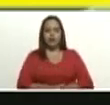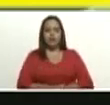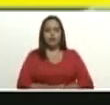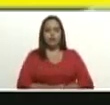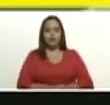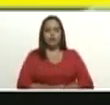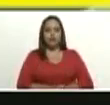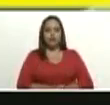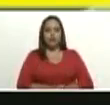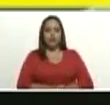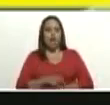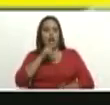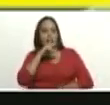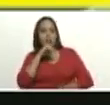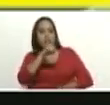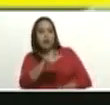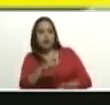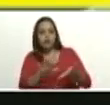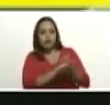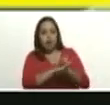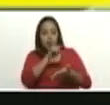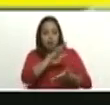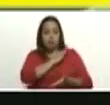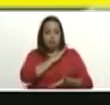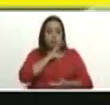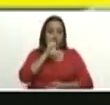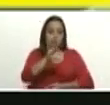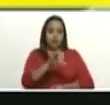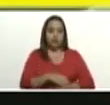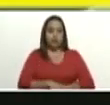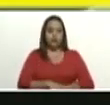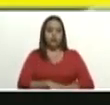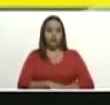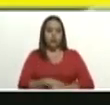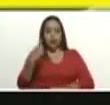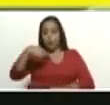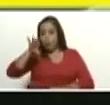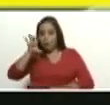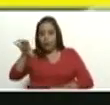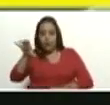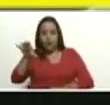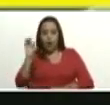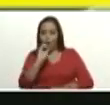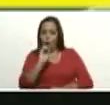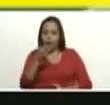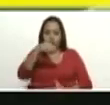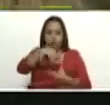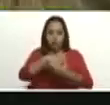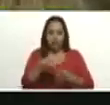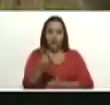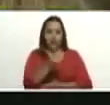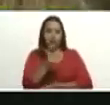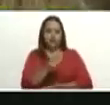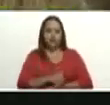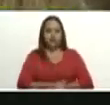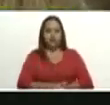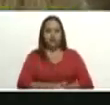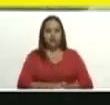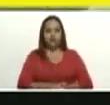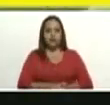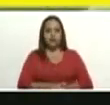mal hable de su país, desde el exterior o desde adentro,